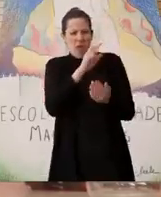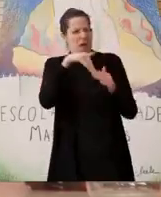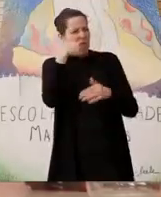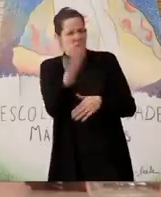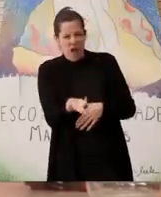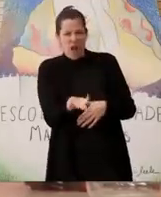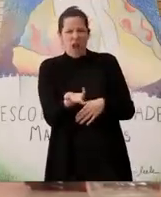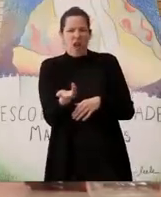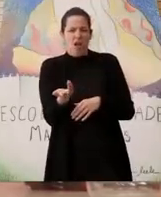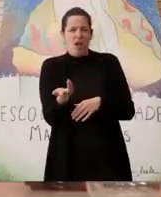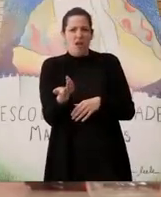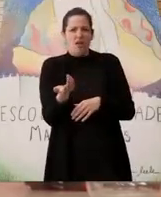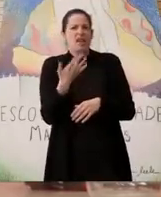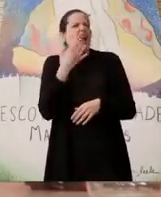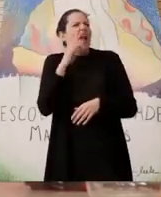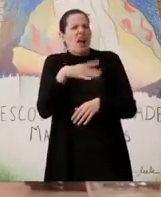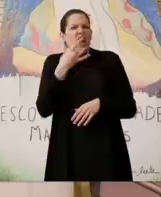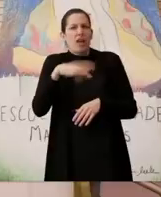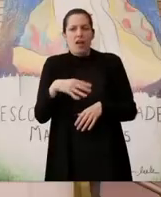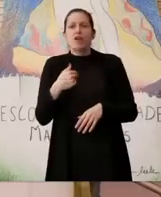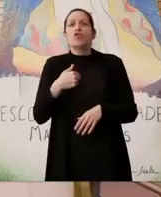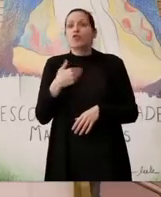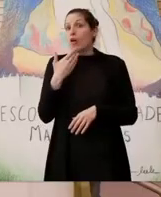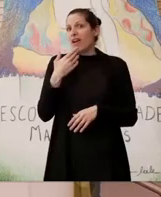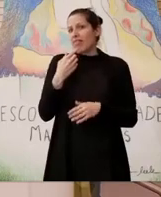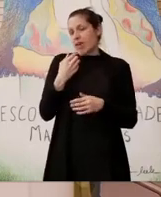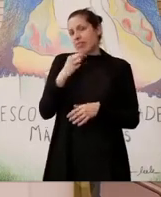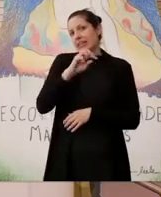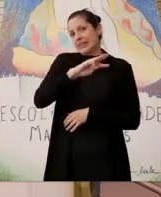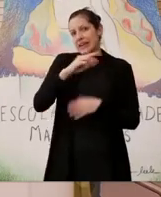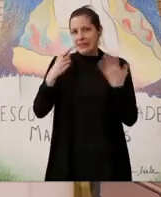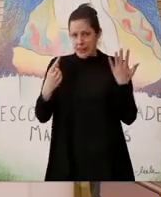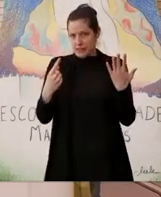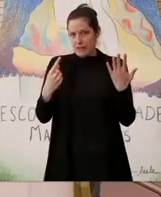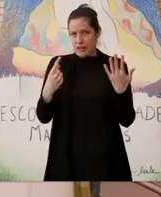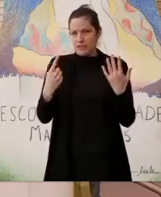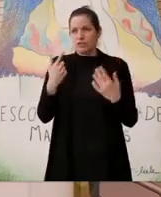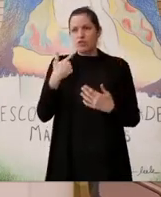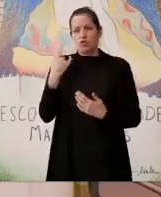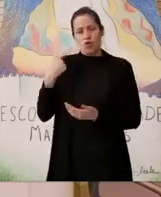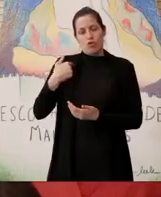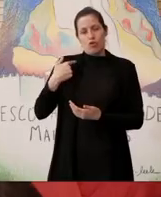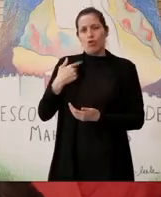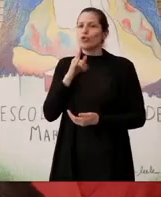quién es Y tal Pero yo tenía 36 años tenía 36 años valía la pena verme